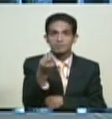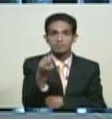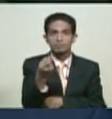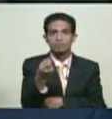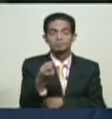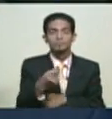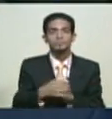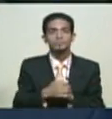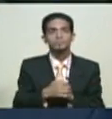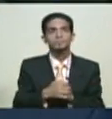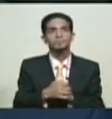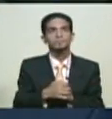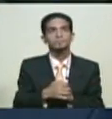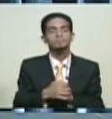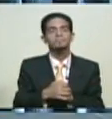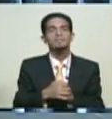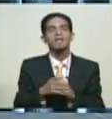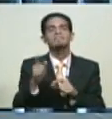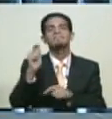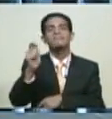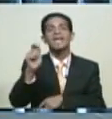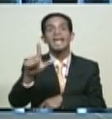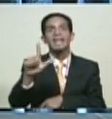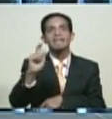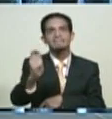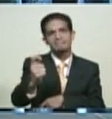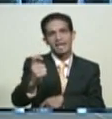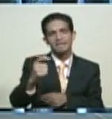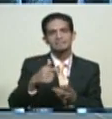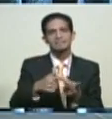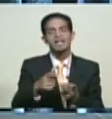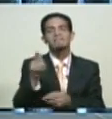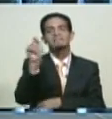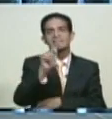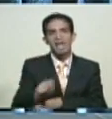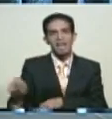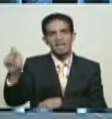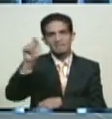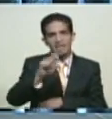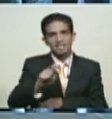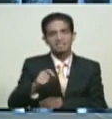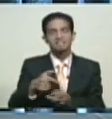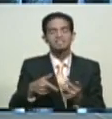de tele tuya de televen de telesur